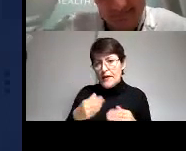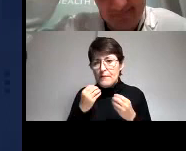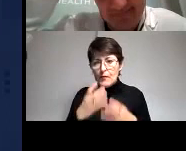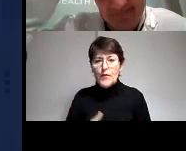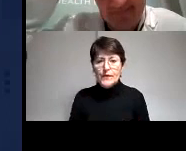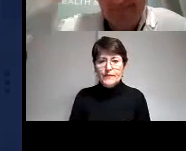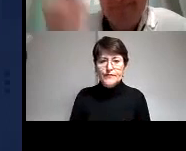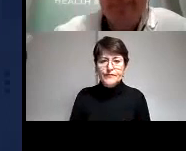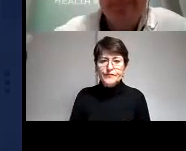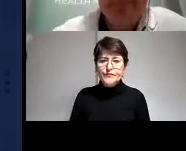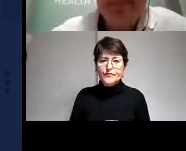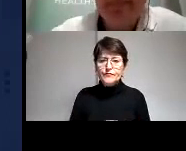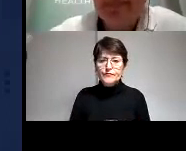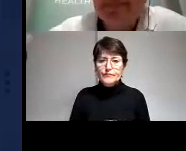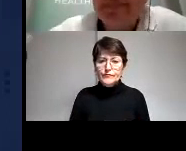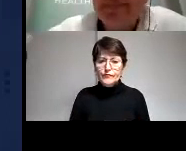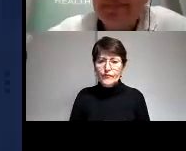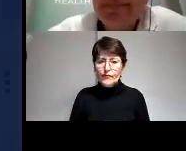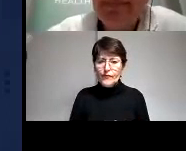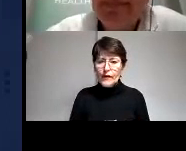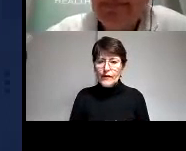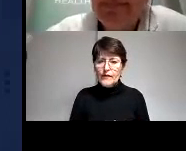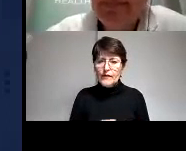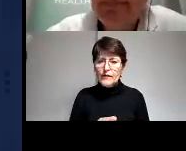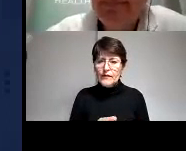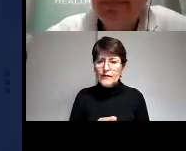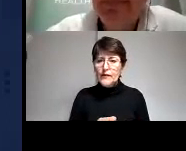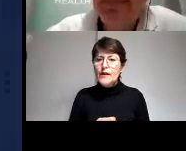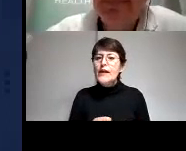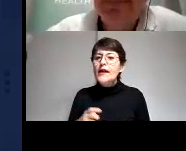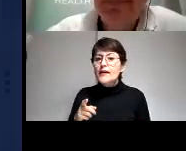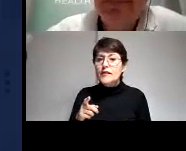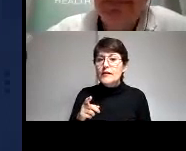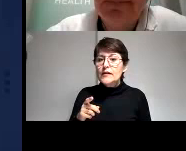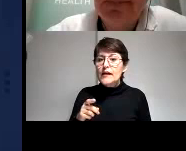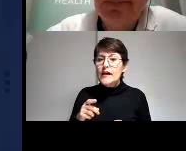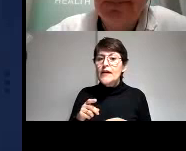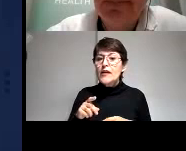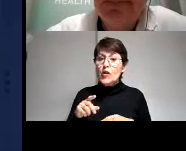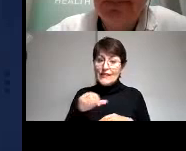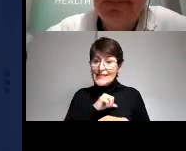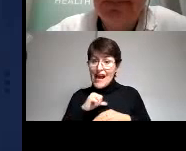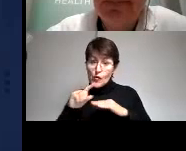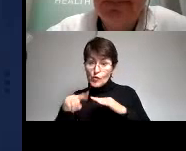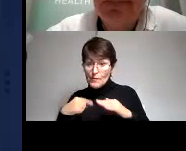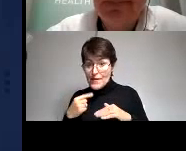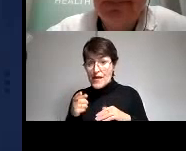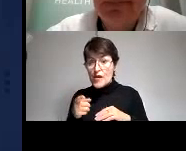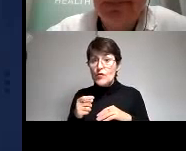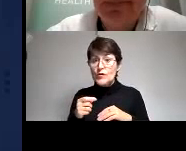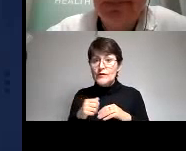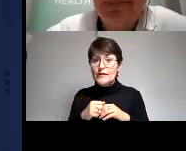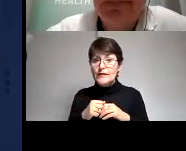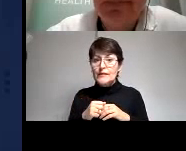lanzamiento. Así que nada. Y para todos los que queráis contrato envío, estáis de suerte porque todavía nos